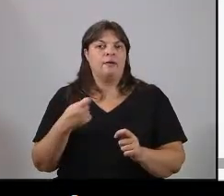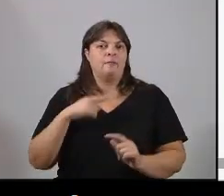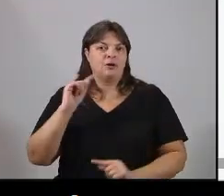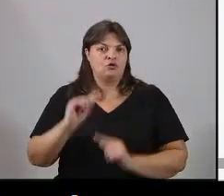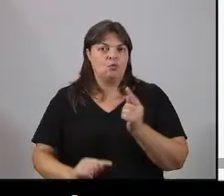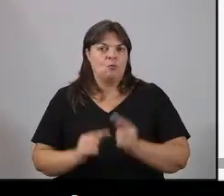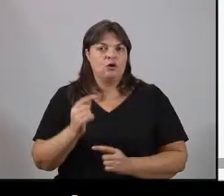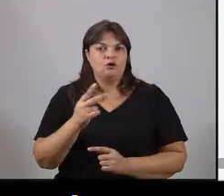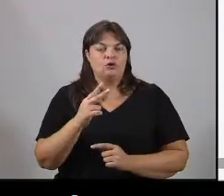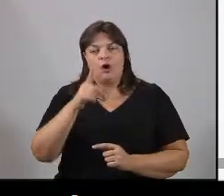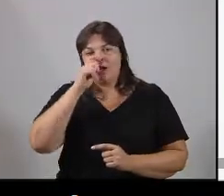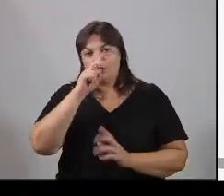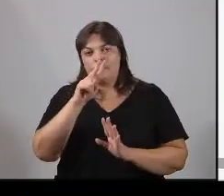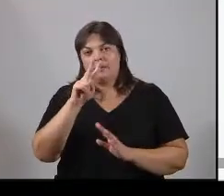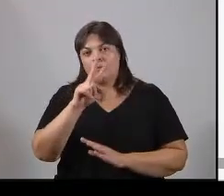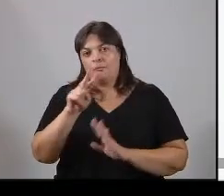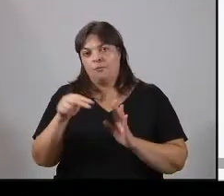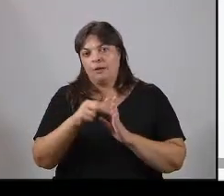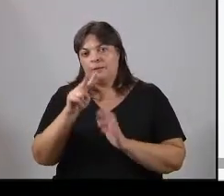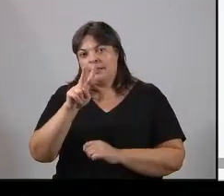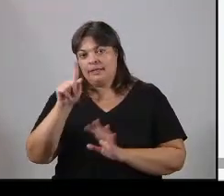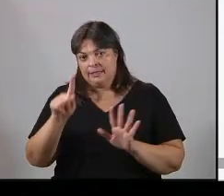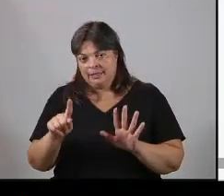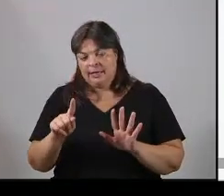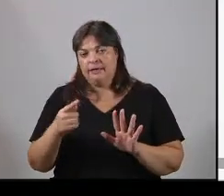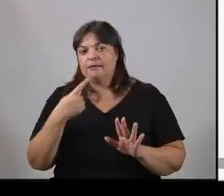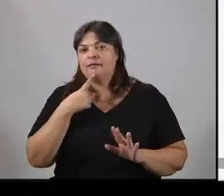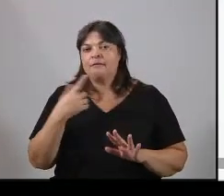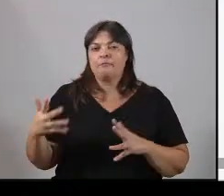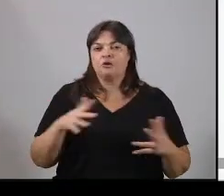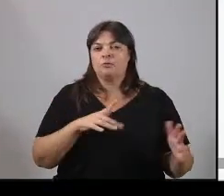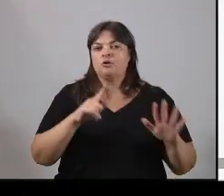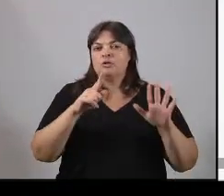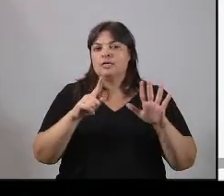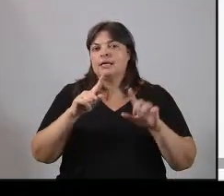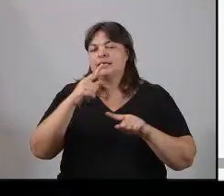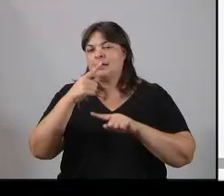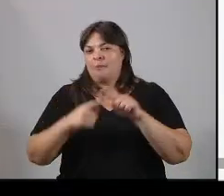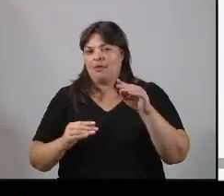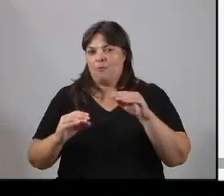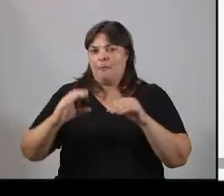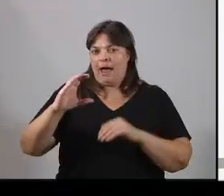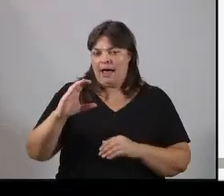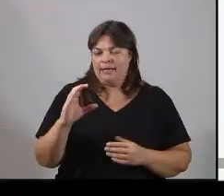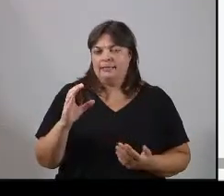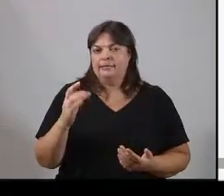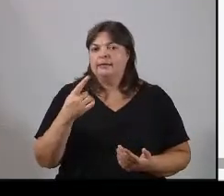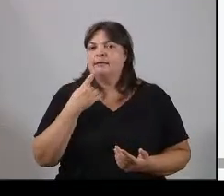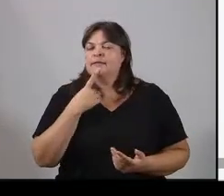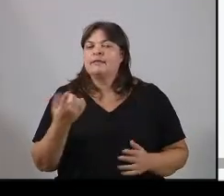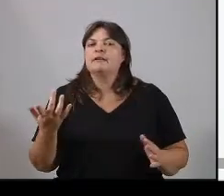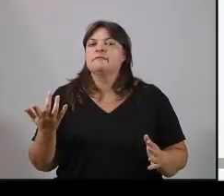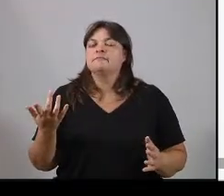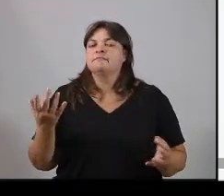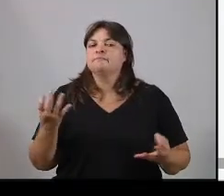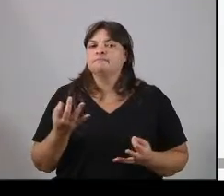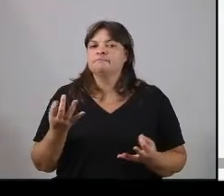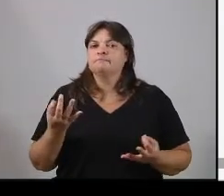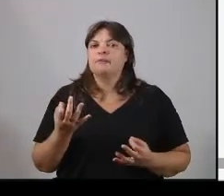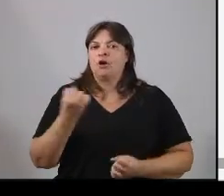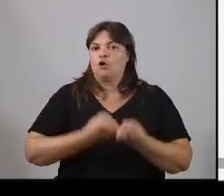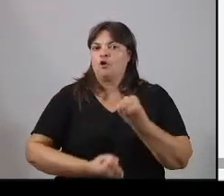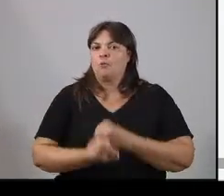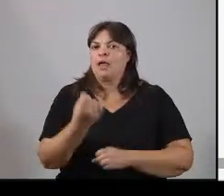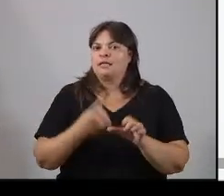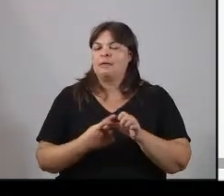presupuesto del 26. Se anunciaba una subida de en torno a un 6,5 que avalaba pues el buen crecimiento de la